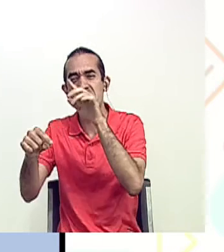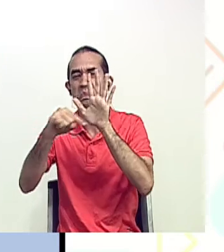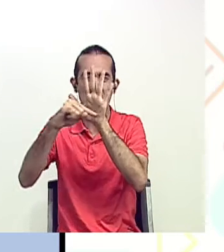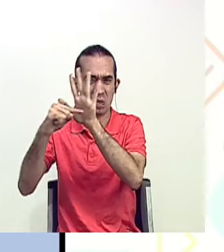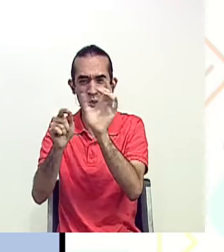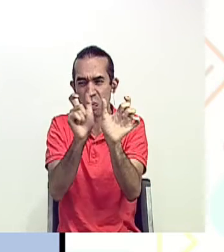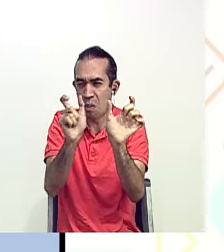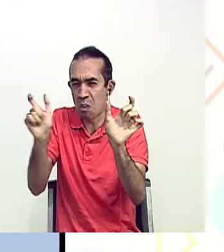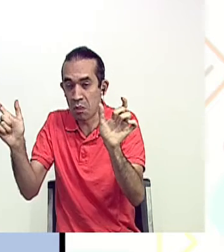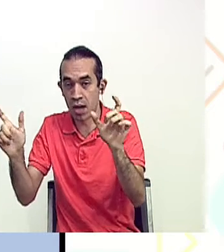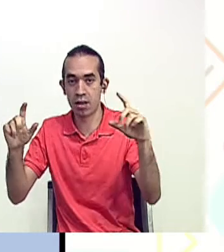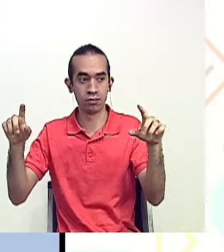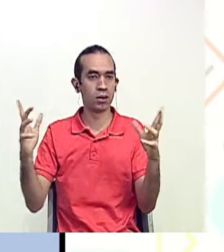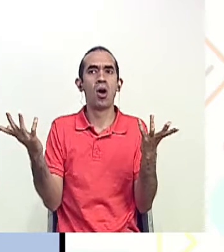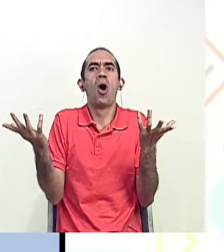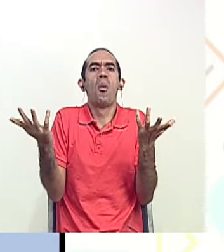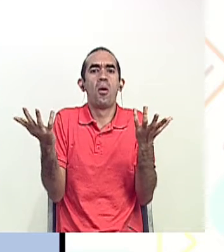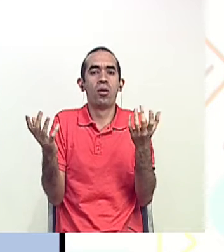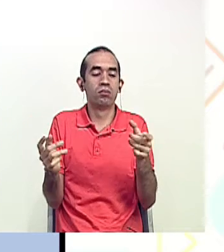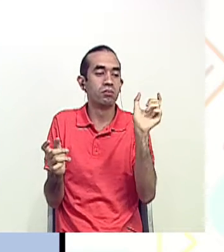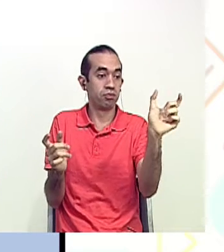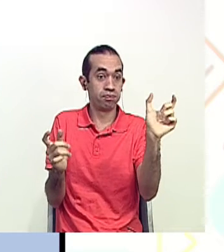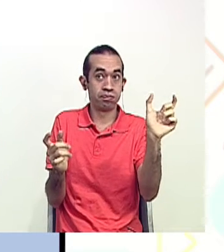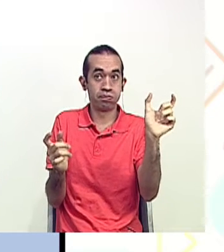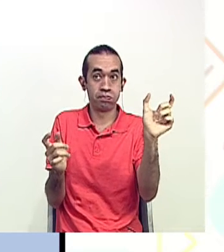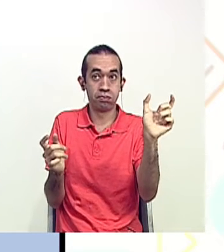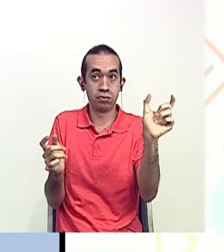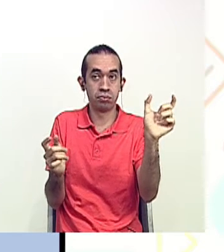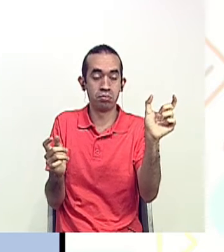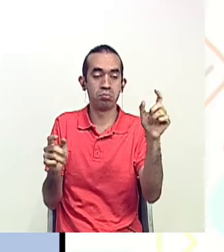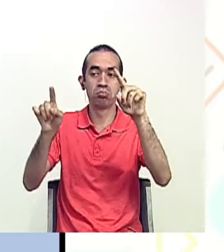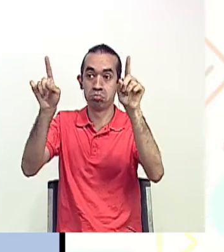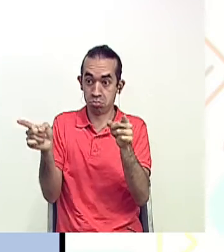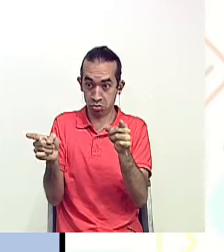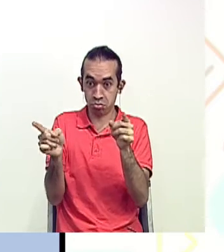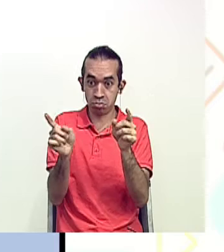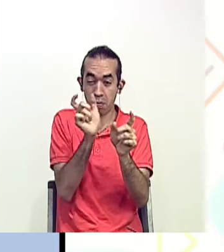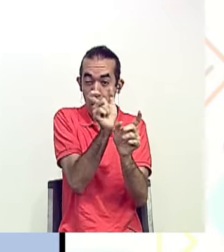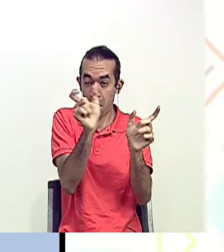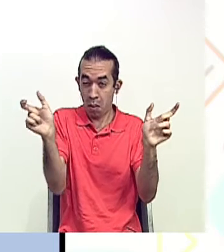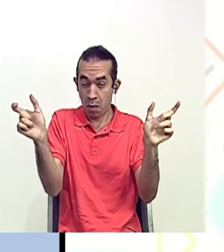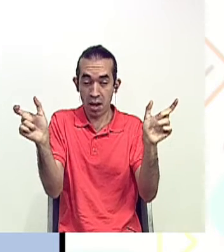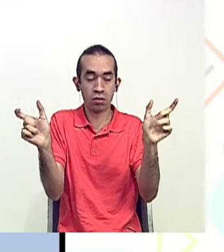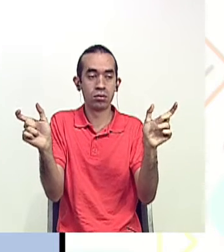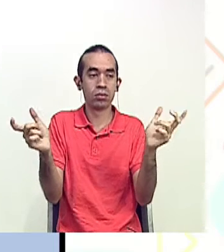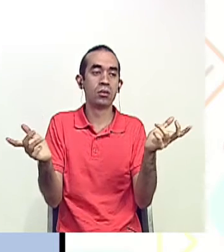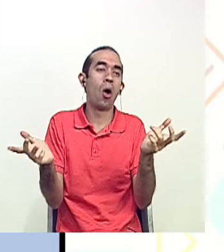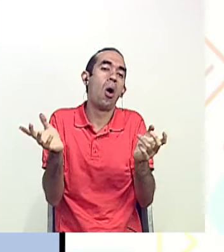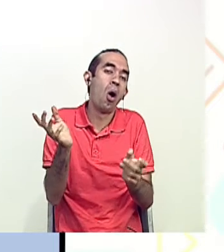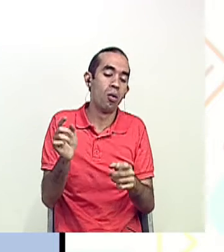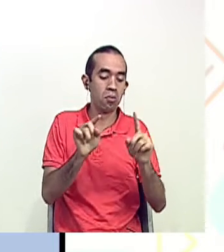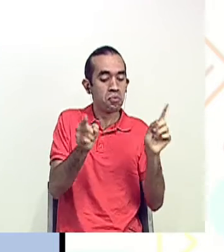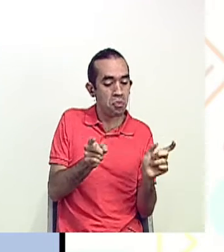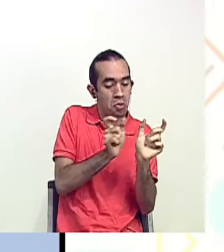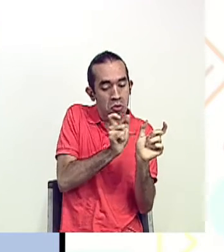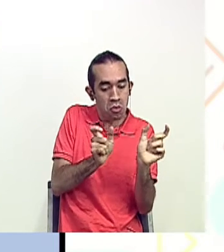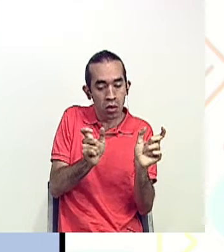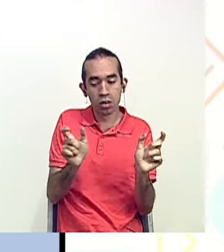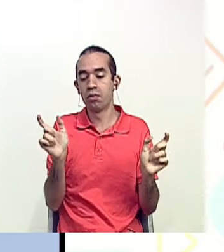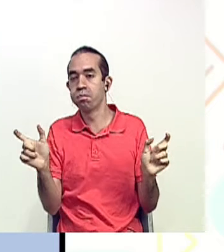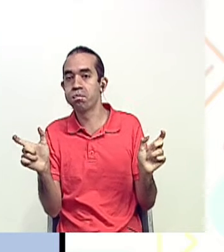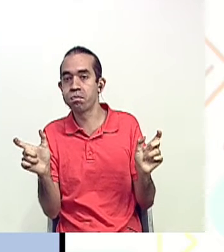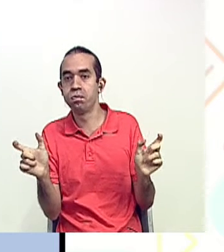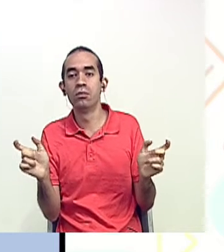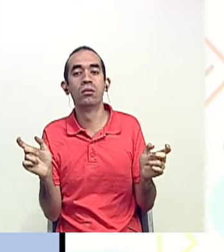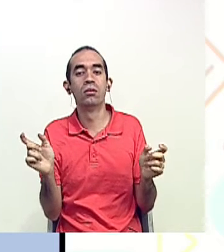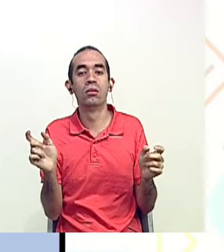Cuando tenemos un monomio adelante o atrás de un polinomio, para multiplicar